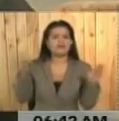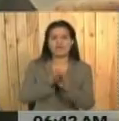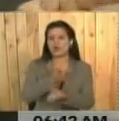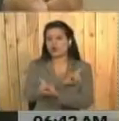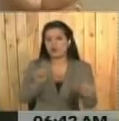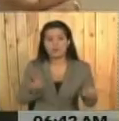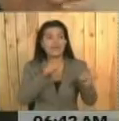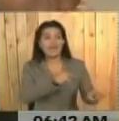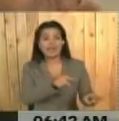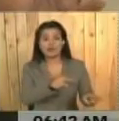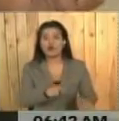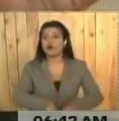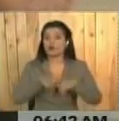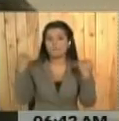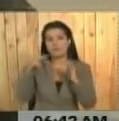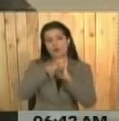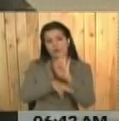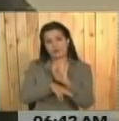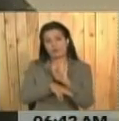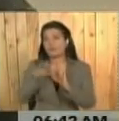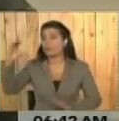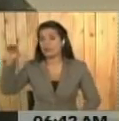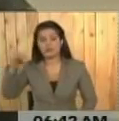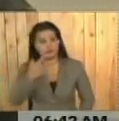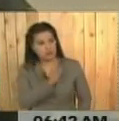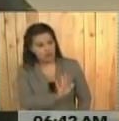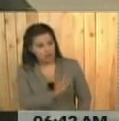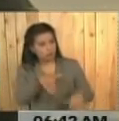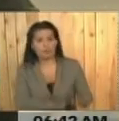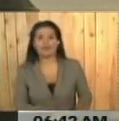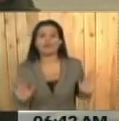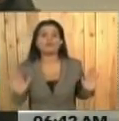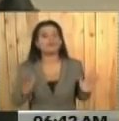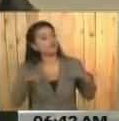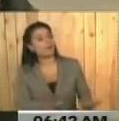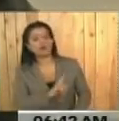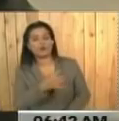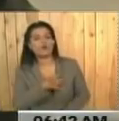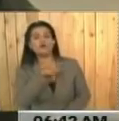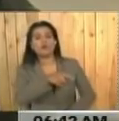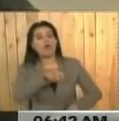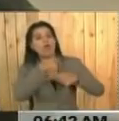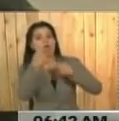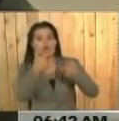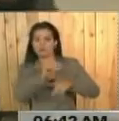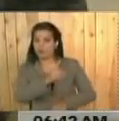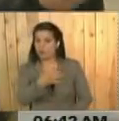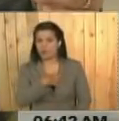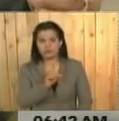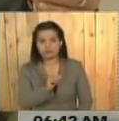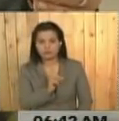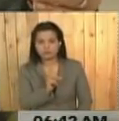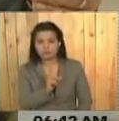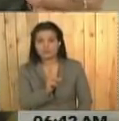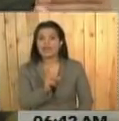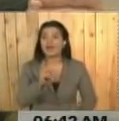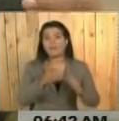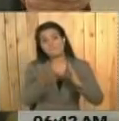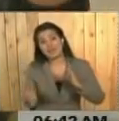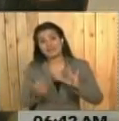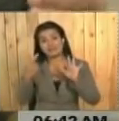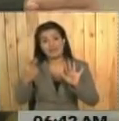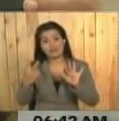de una vez que debería hac el CN Ah bueno suspendo la actividad y listo si eso se pasa de de la de la hora